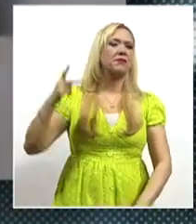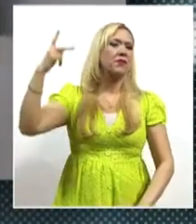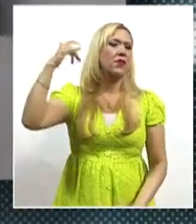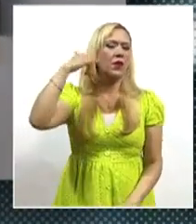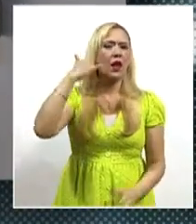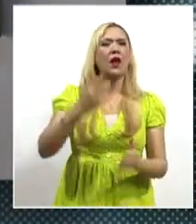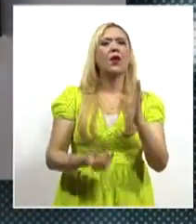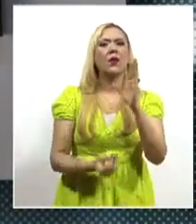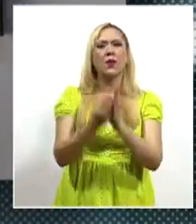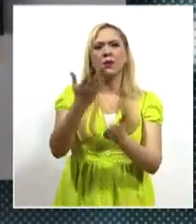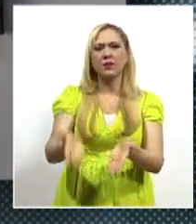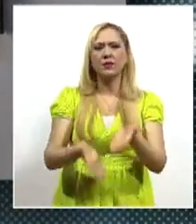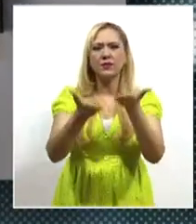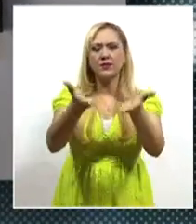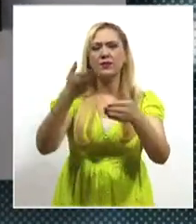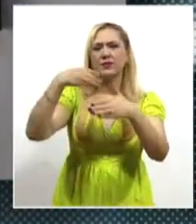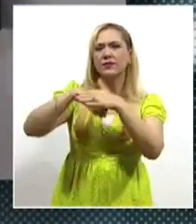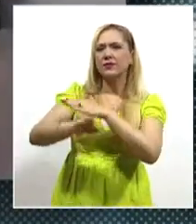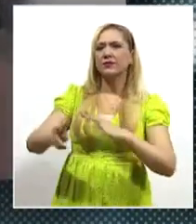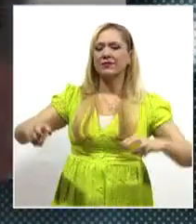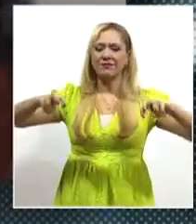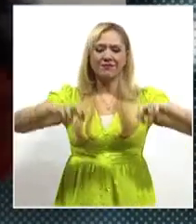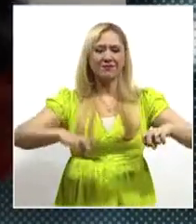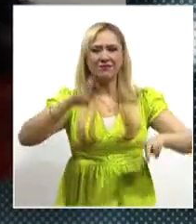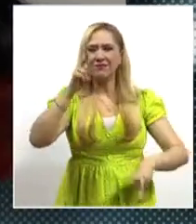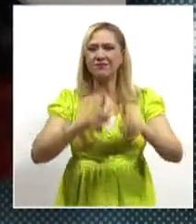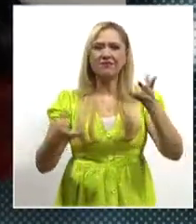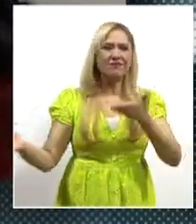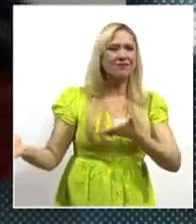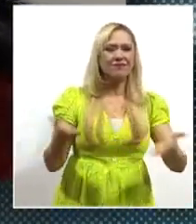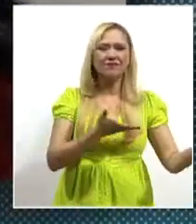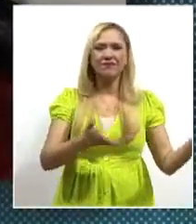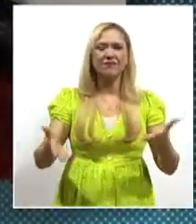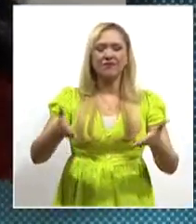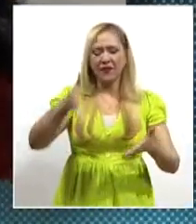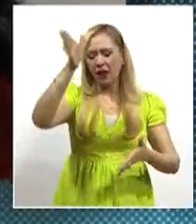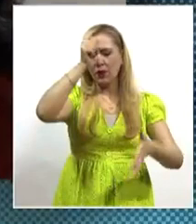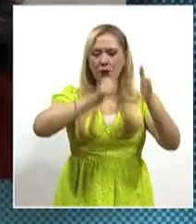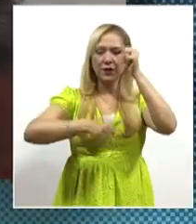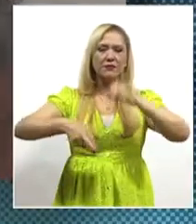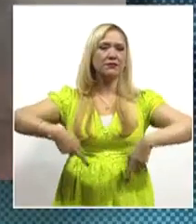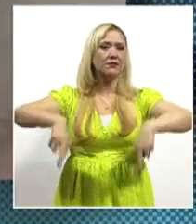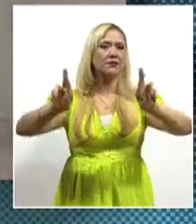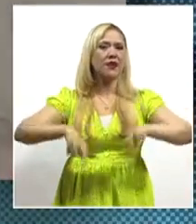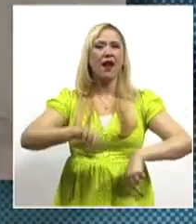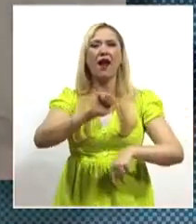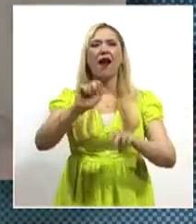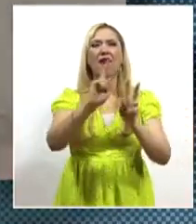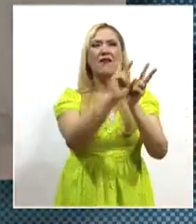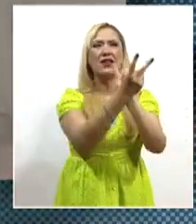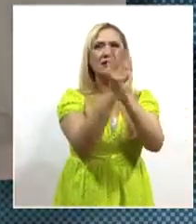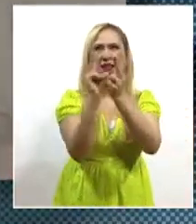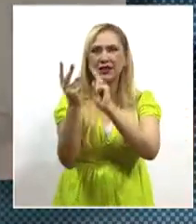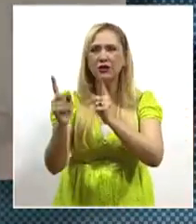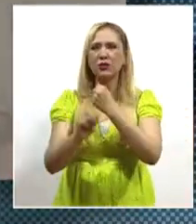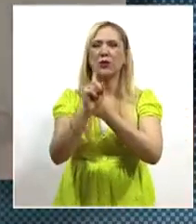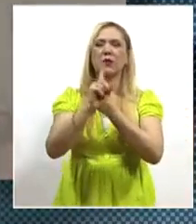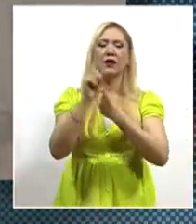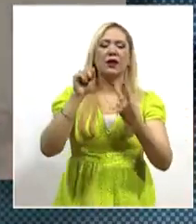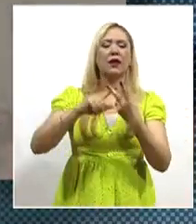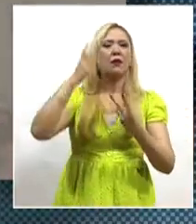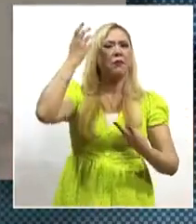a disposición su centro de solución de controversias para resolver conflictos de índole vecinal sobre guarda y custodia,